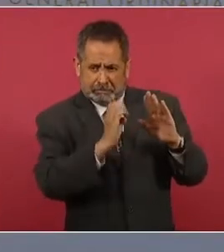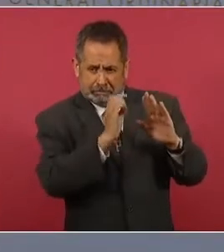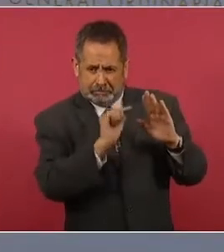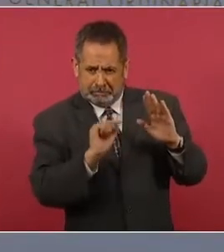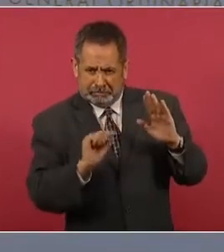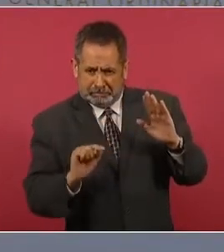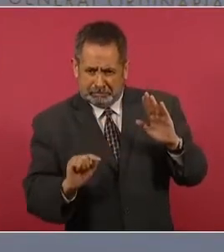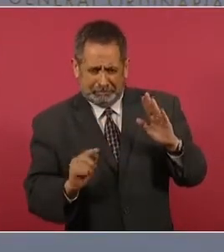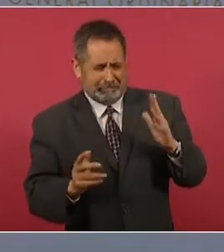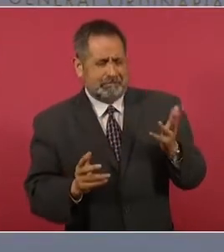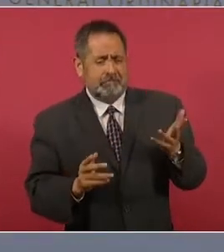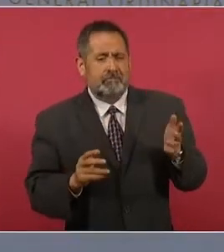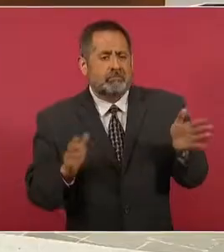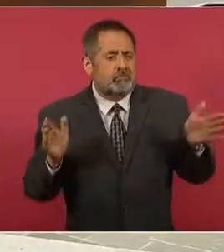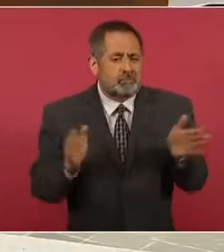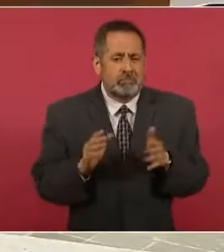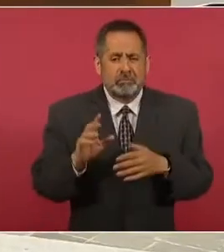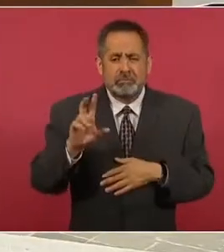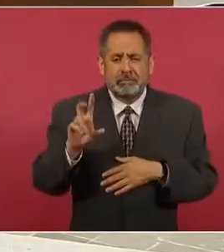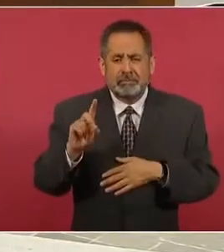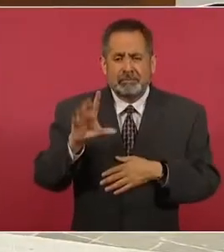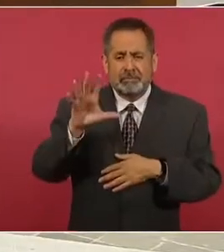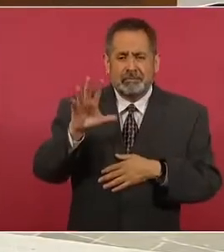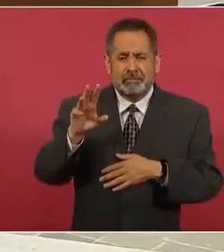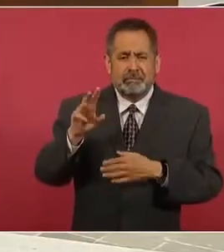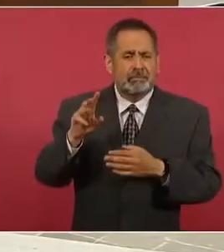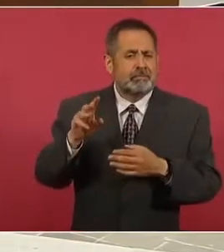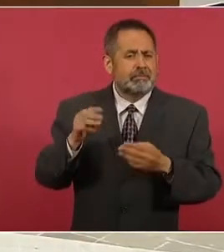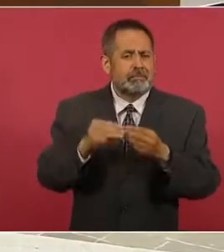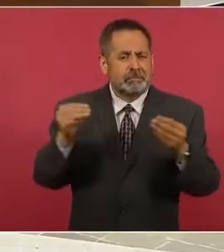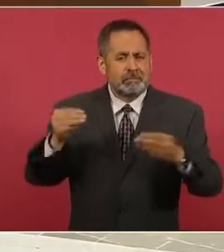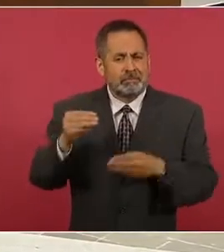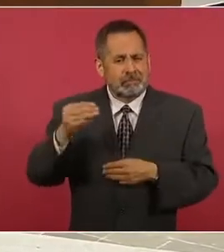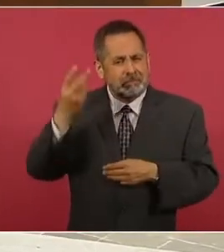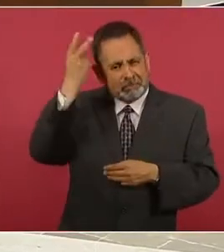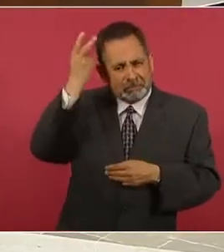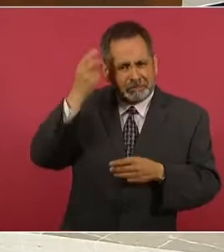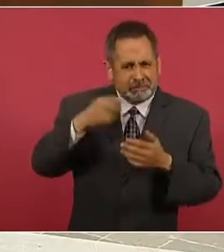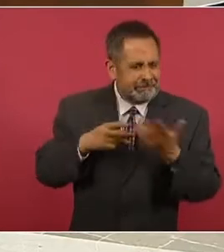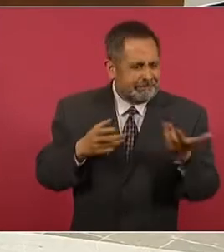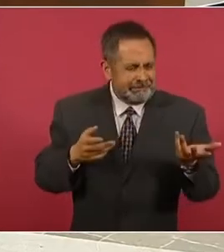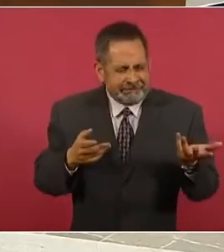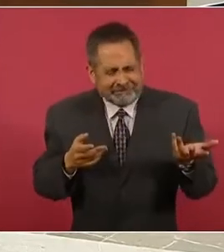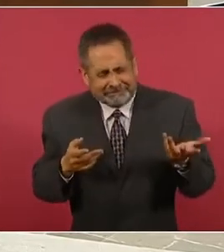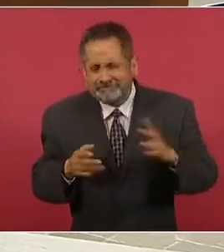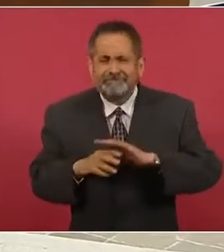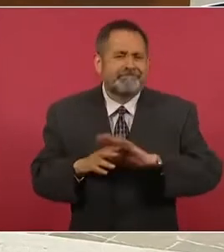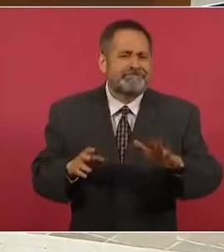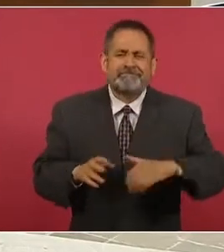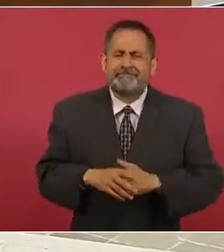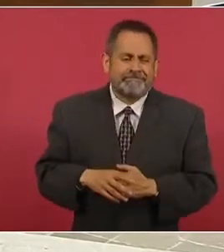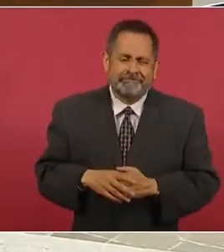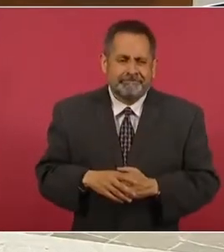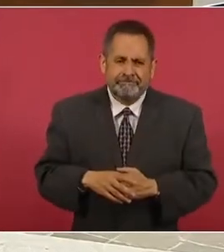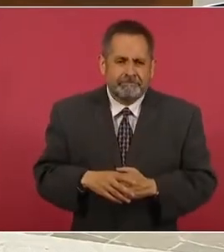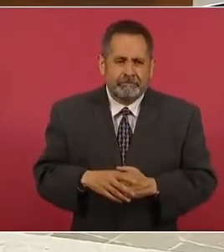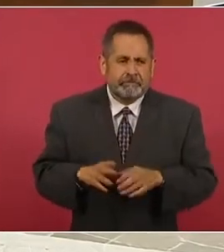35 metros cuadrados, sin servicios, sin